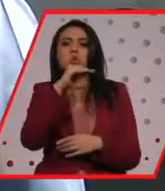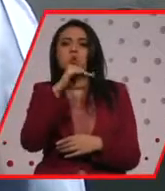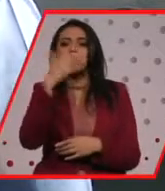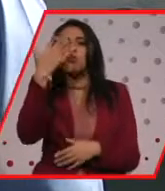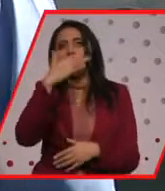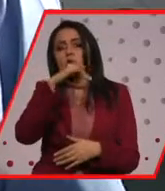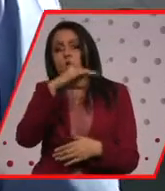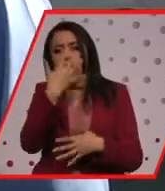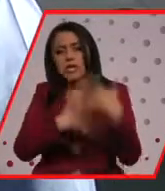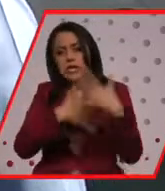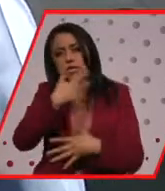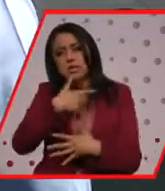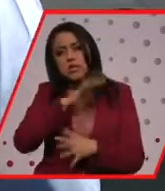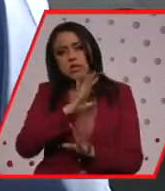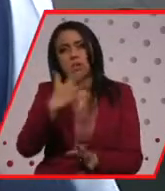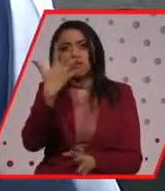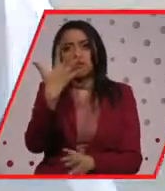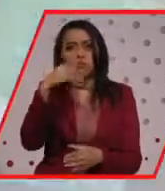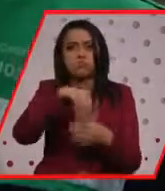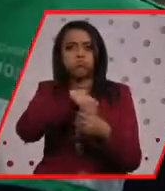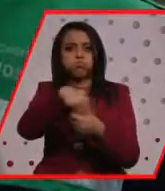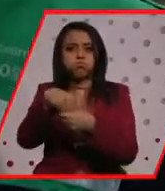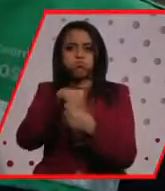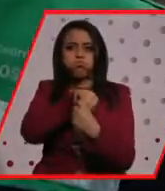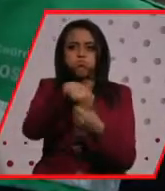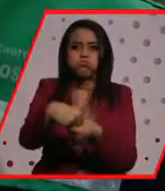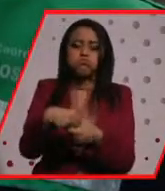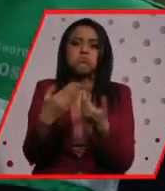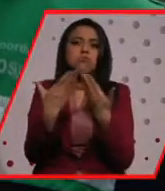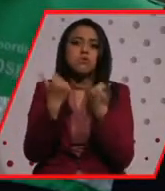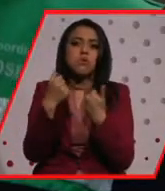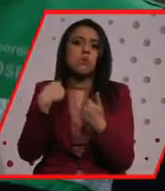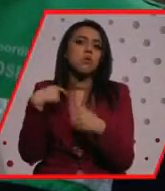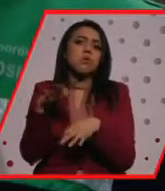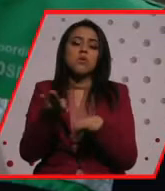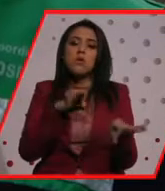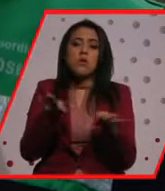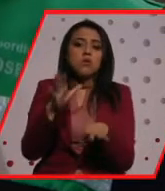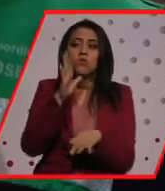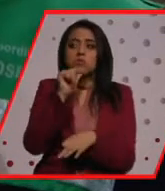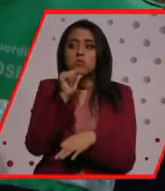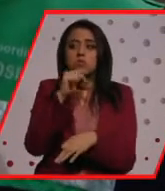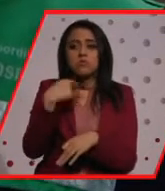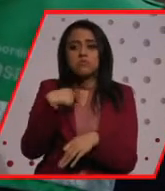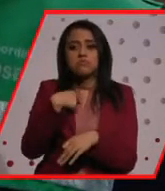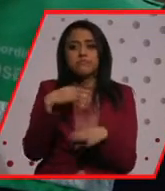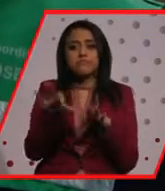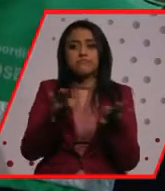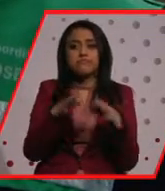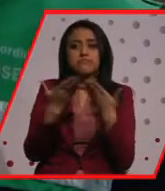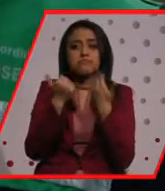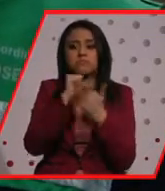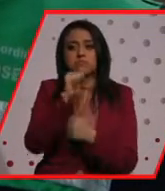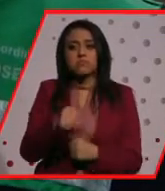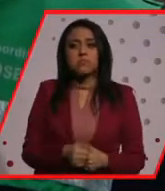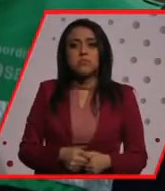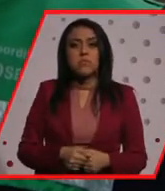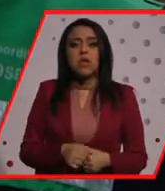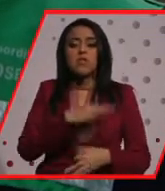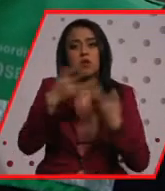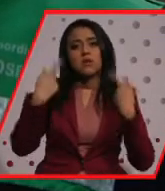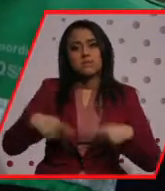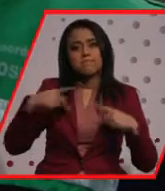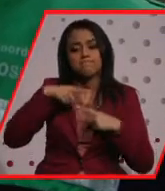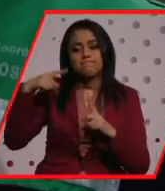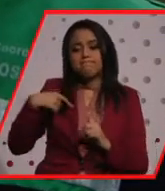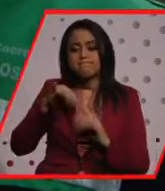5 ya estaba colapsada esta zona. Nos dejaron sin fuente de empleo y no nada más a nosotros, todos los comerciantes que están a sus